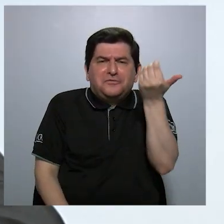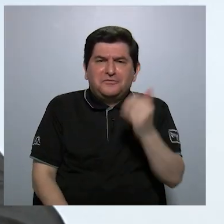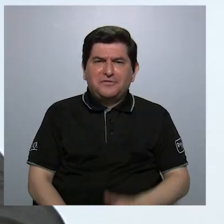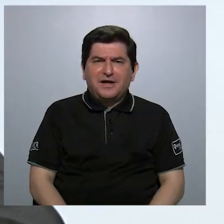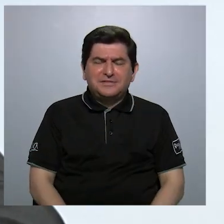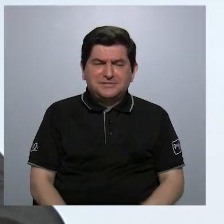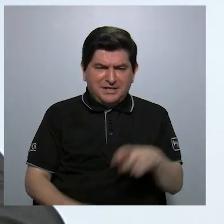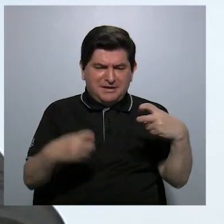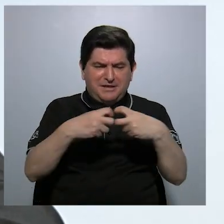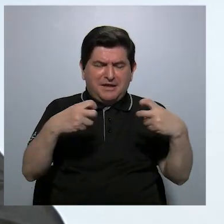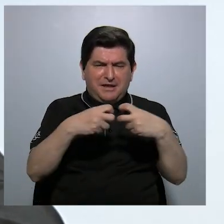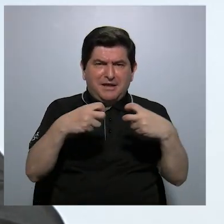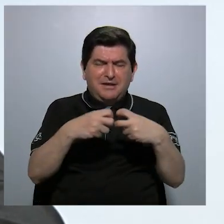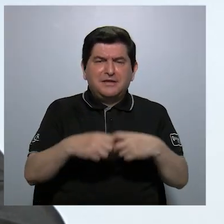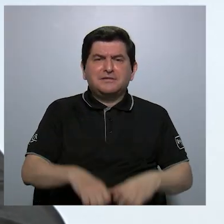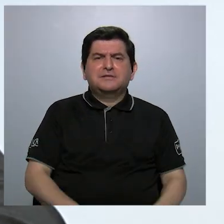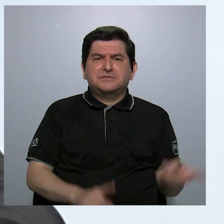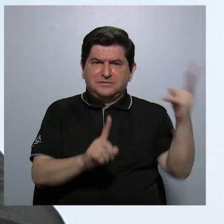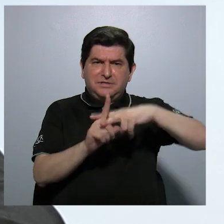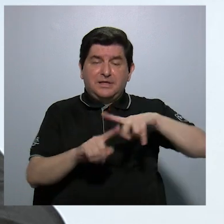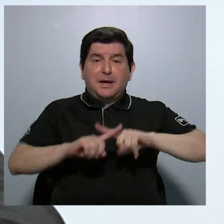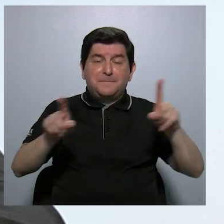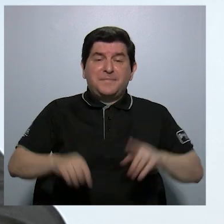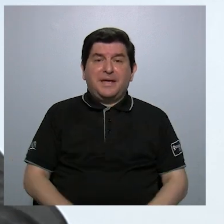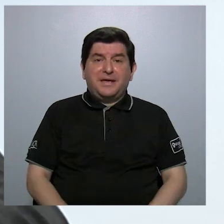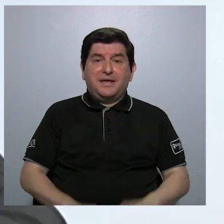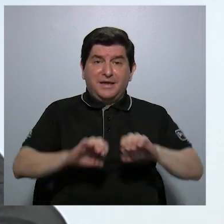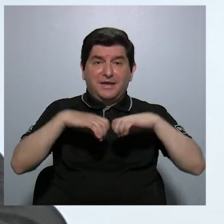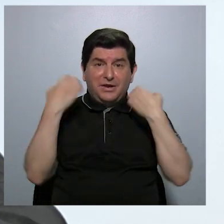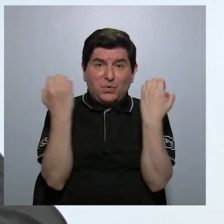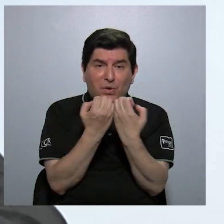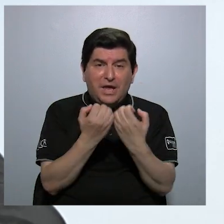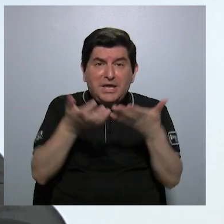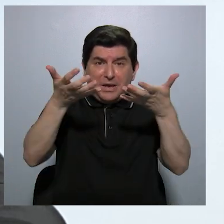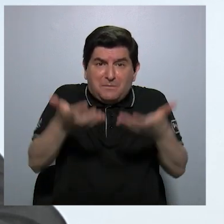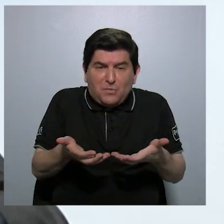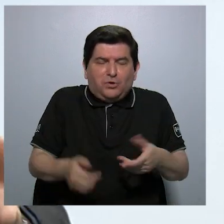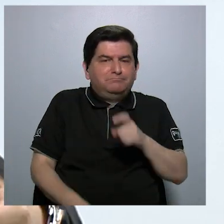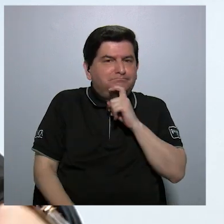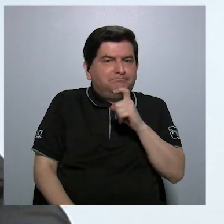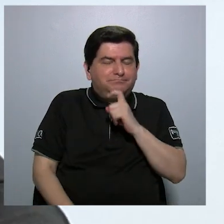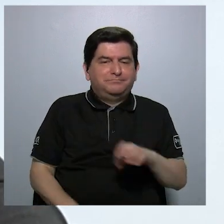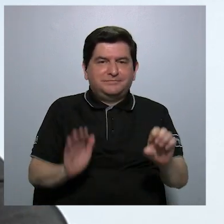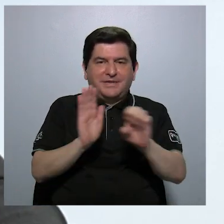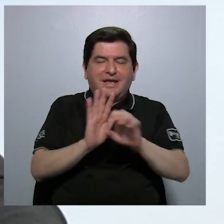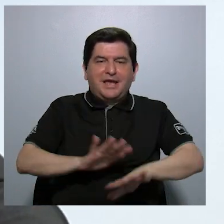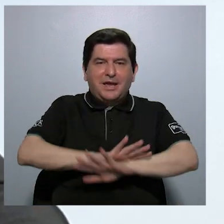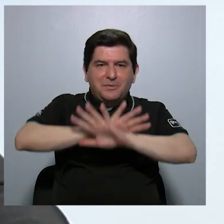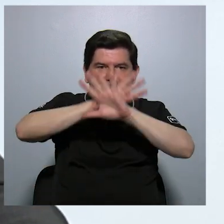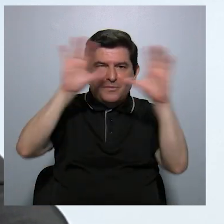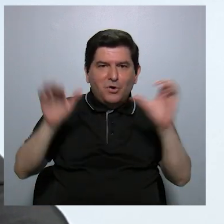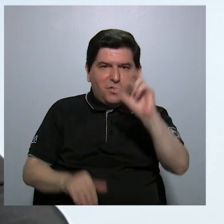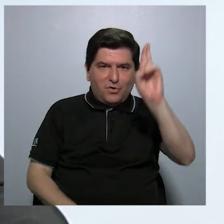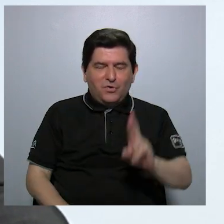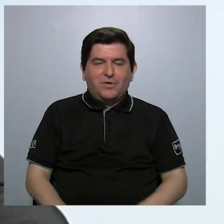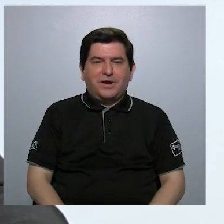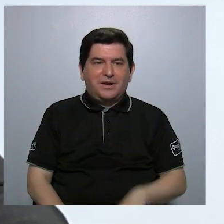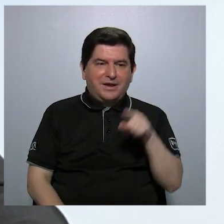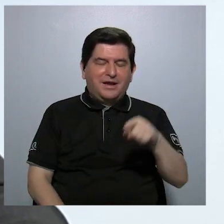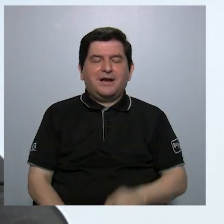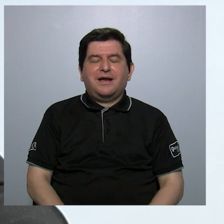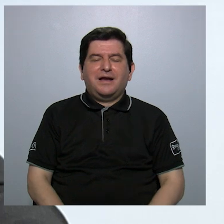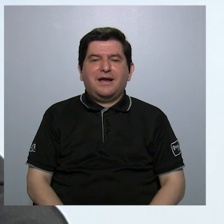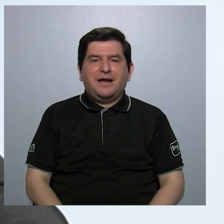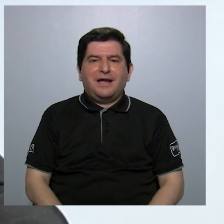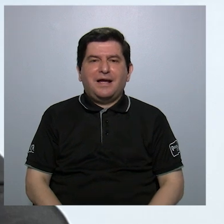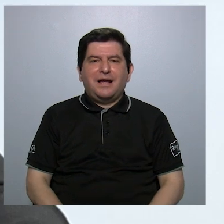fácil de electrizar. Sin embargo, en equipo pesado es complicado. Tenemos un ejemplo muy claro aquí en Costa Rica con el